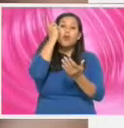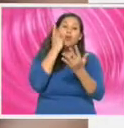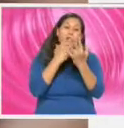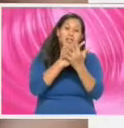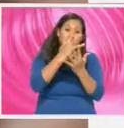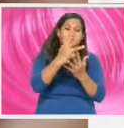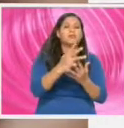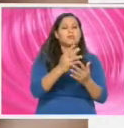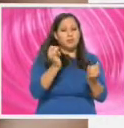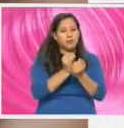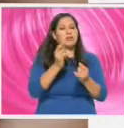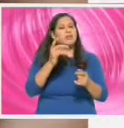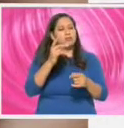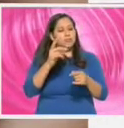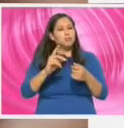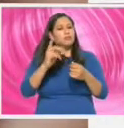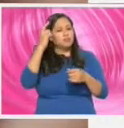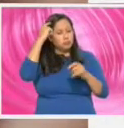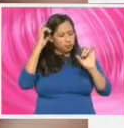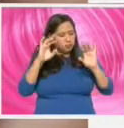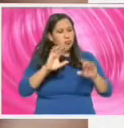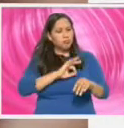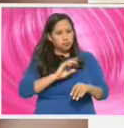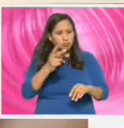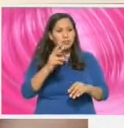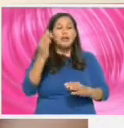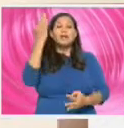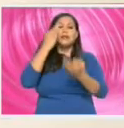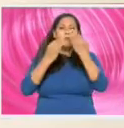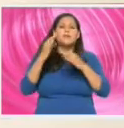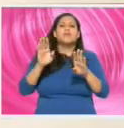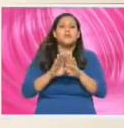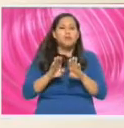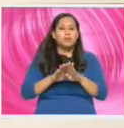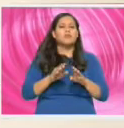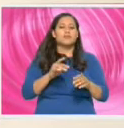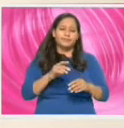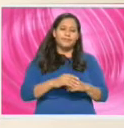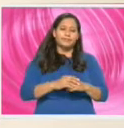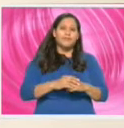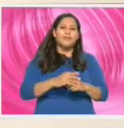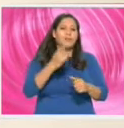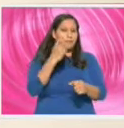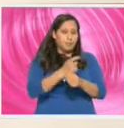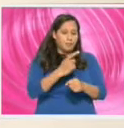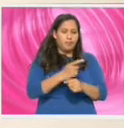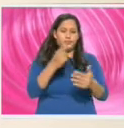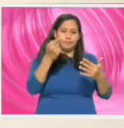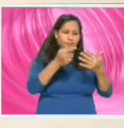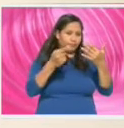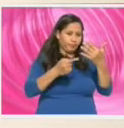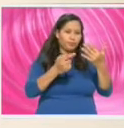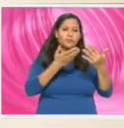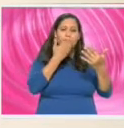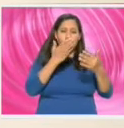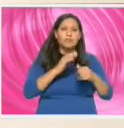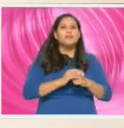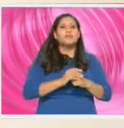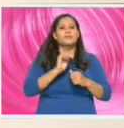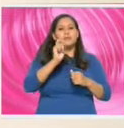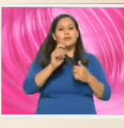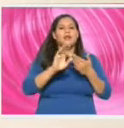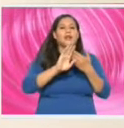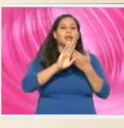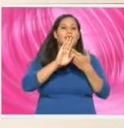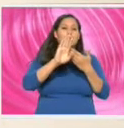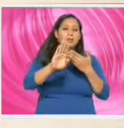causa problemas. Ahora, el tratamiento, ¿cómo tratamos las migrañas? Pues primero con las medidas generales, ¿no? Evitar